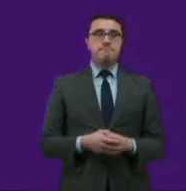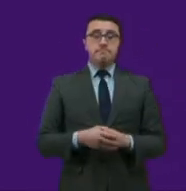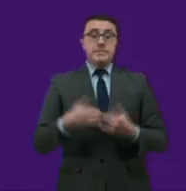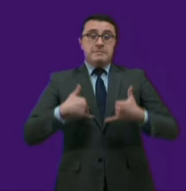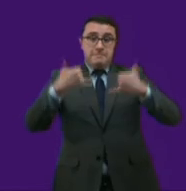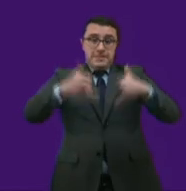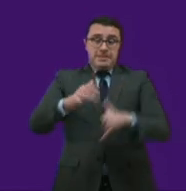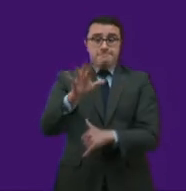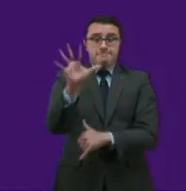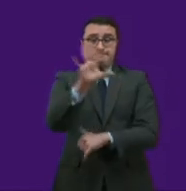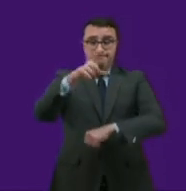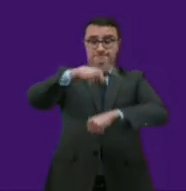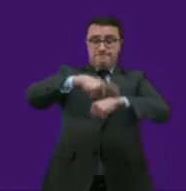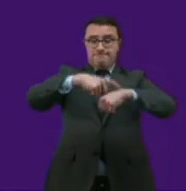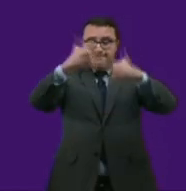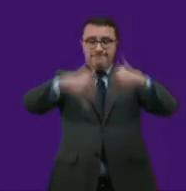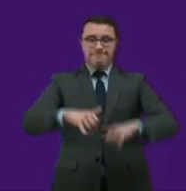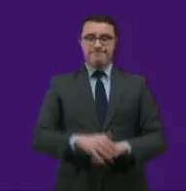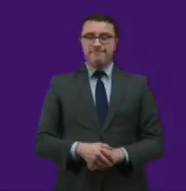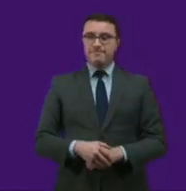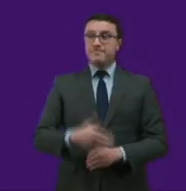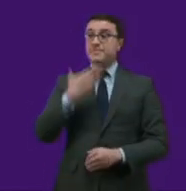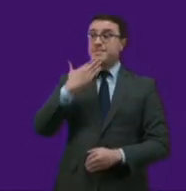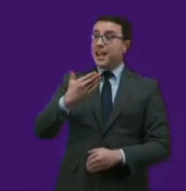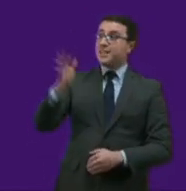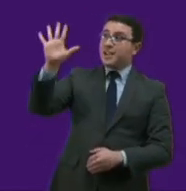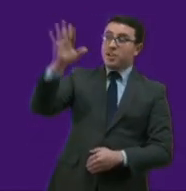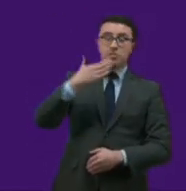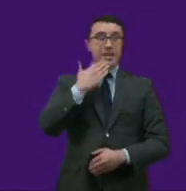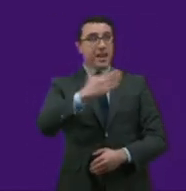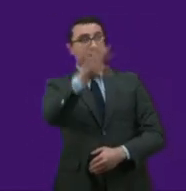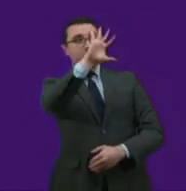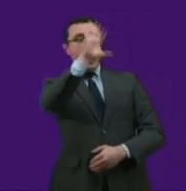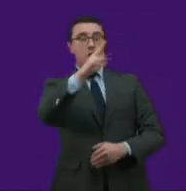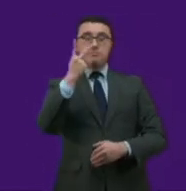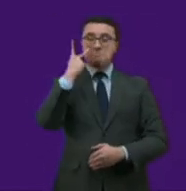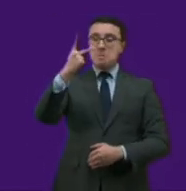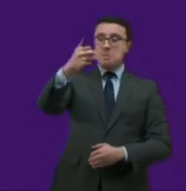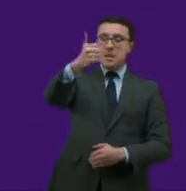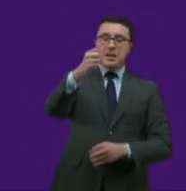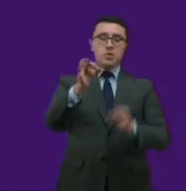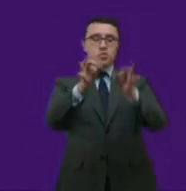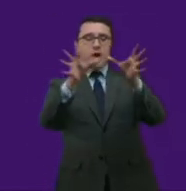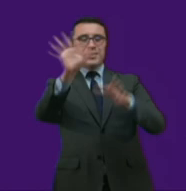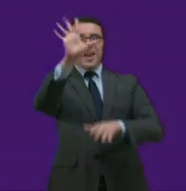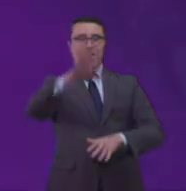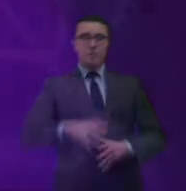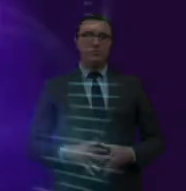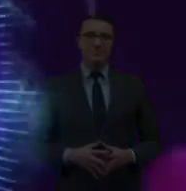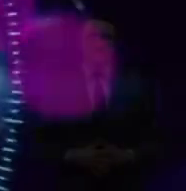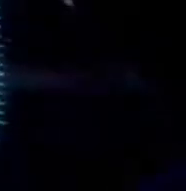gracias por el tiempo. Muchas gracias, Camila. Gracias, Javier. Chao, que estén bien. Suerte. Gracias. Chao.